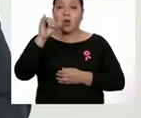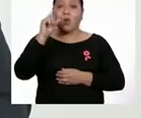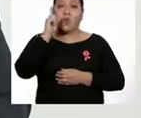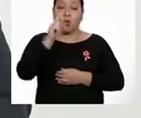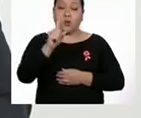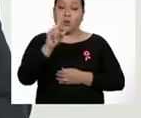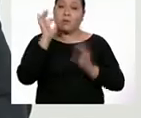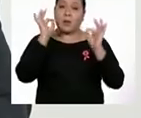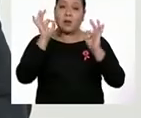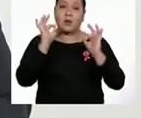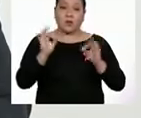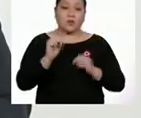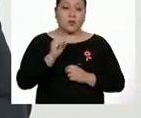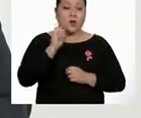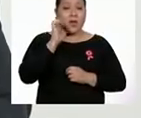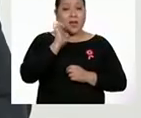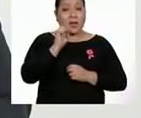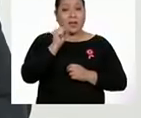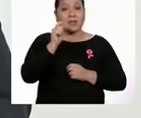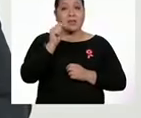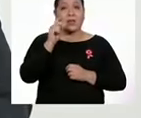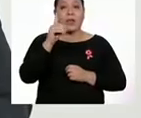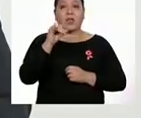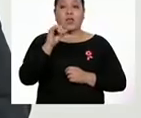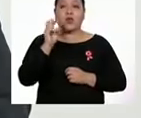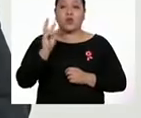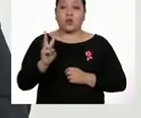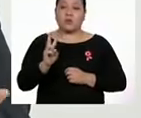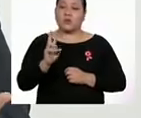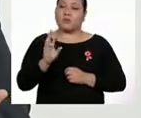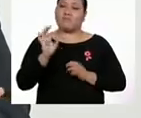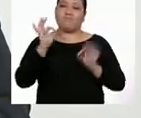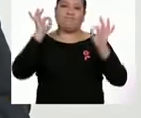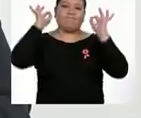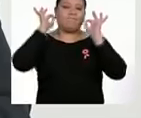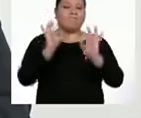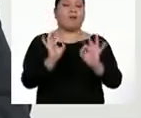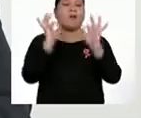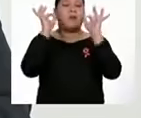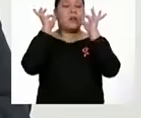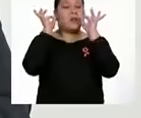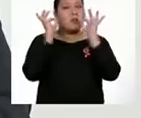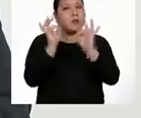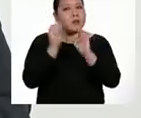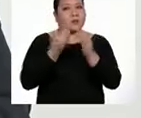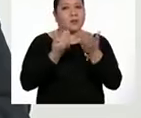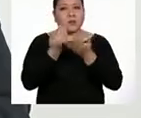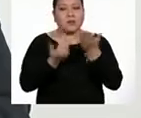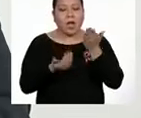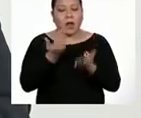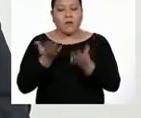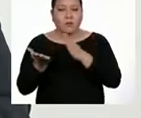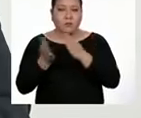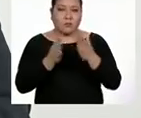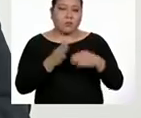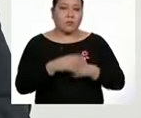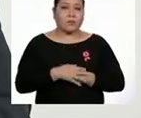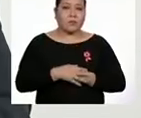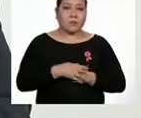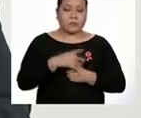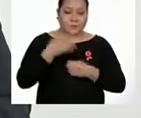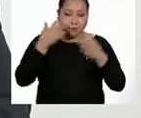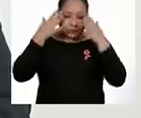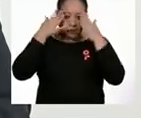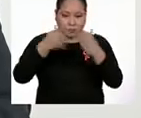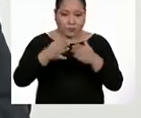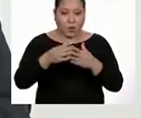estadio 2 ya podría tener consecuencias fatales. Es por eso que también nos va a servir de mucho enfocarnos en